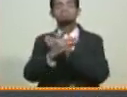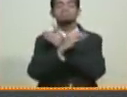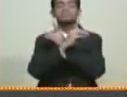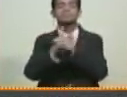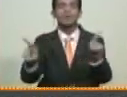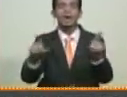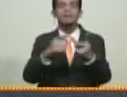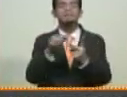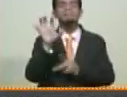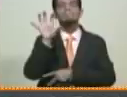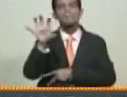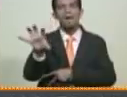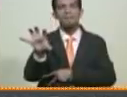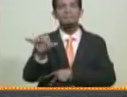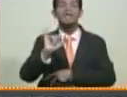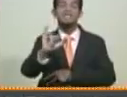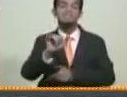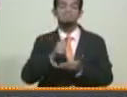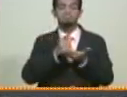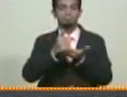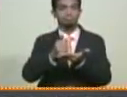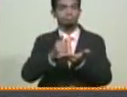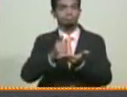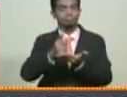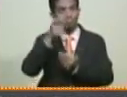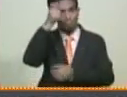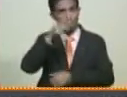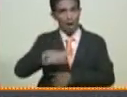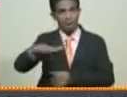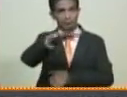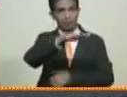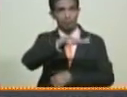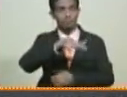de la patria y sobre todo a favor del pueblo.